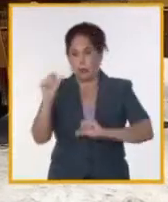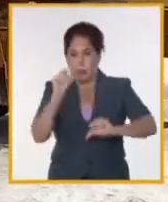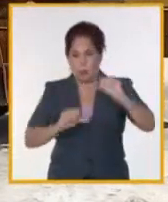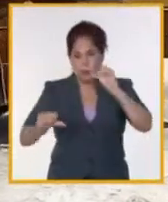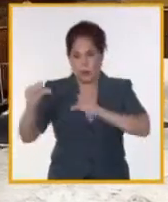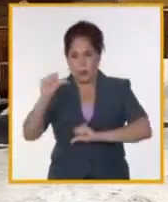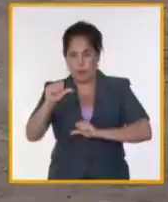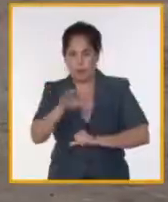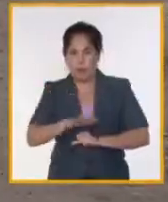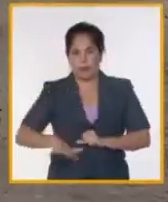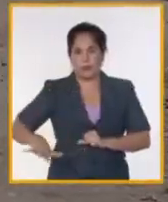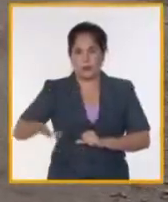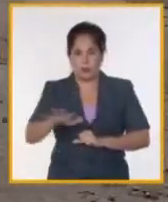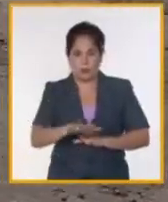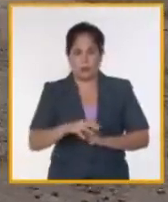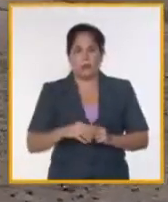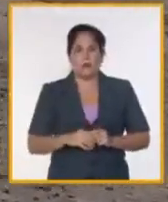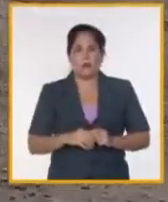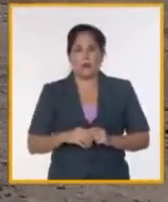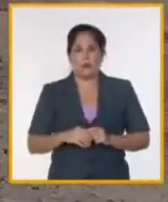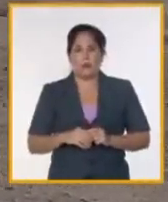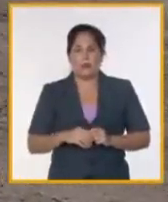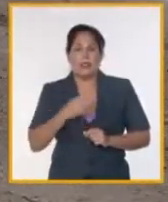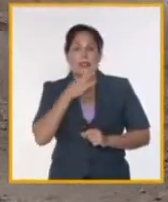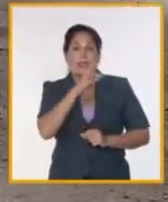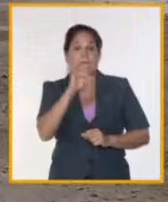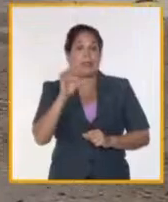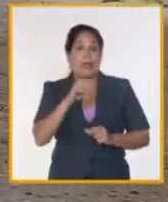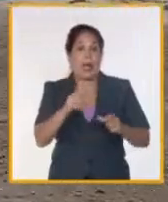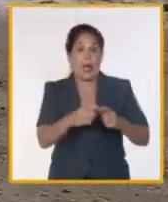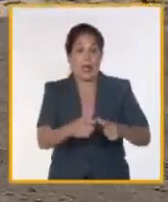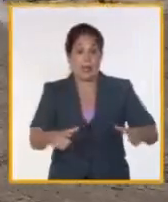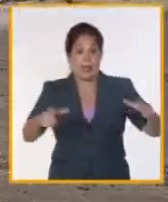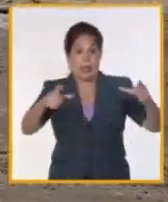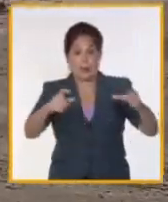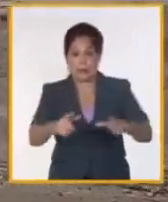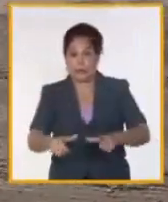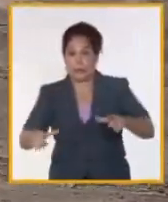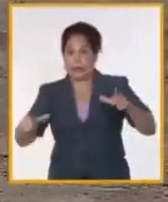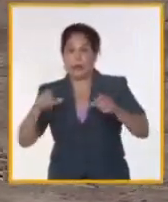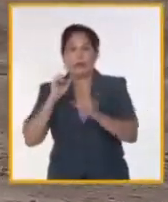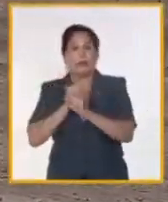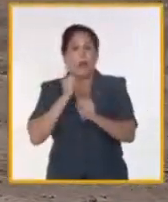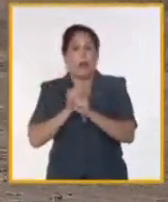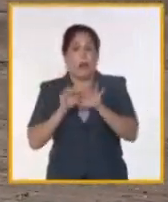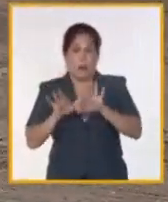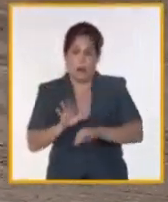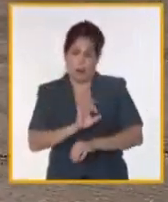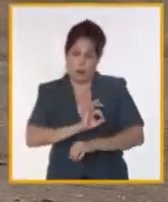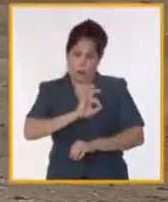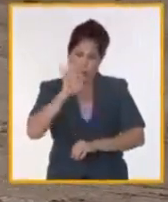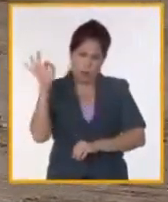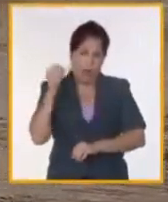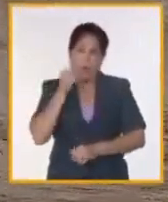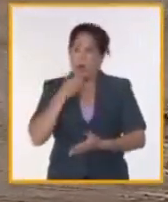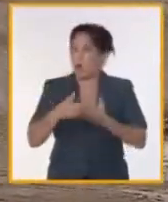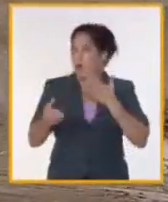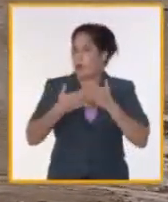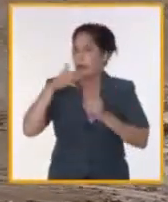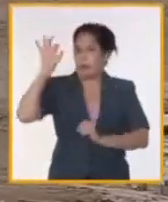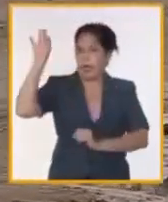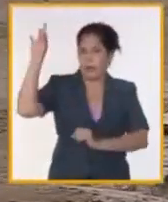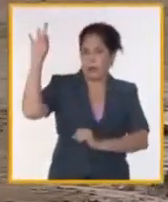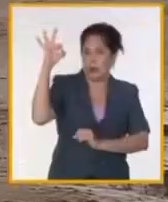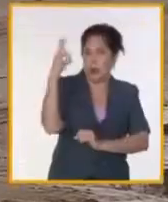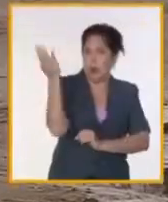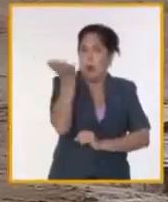social. Entre lomas de sal y grandes estanques de salmuera, las labores no se detienen. No importa el intenso sol y el fuerte